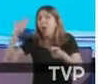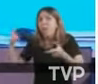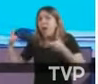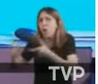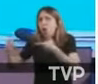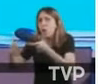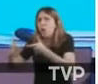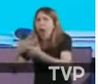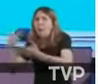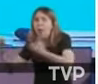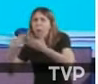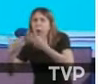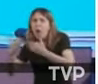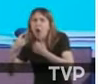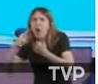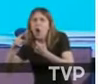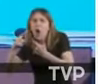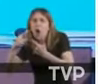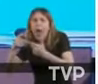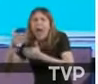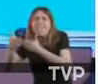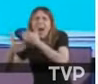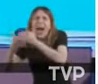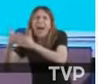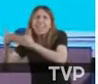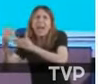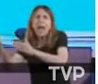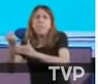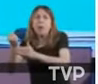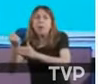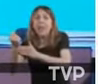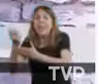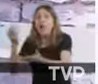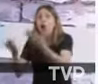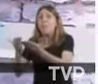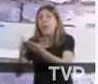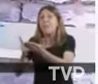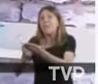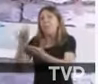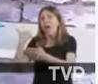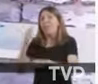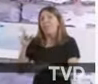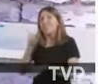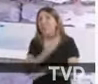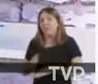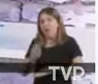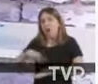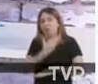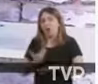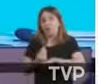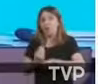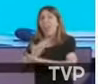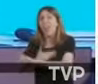avances muy importantes con respecto a lo que era la situación al momento en que asumimos el gobierno. El mismo Fondo